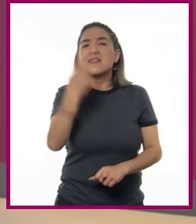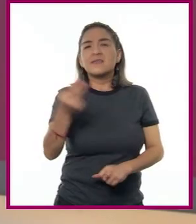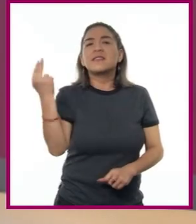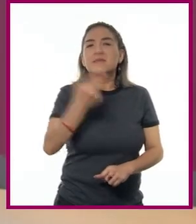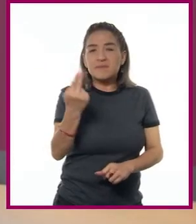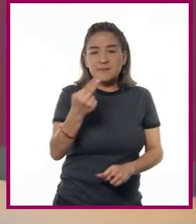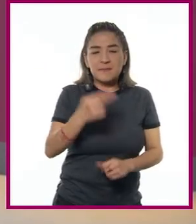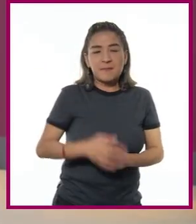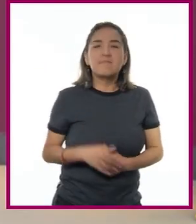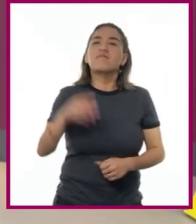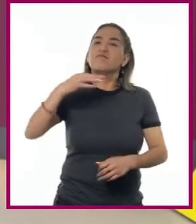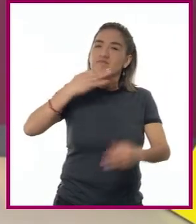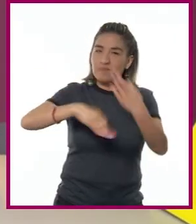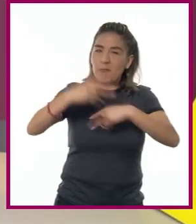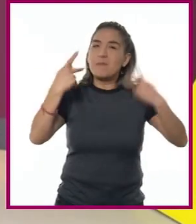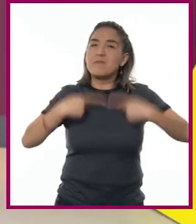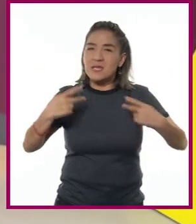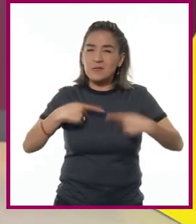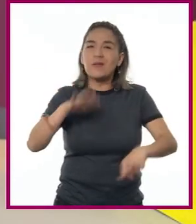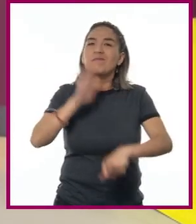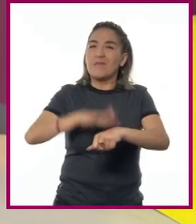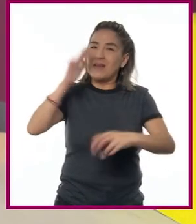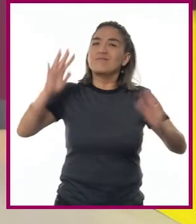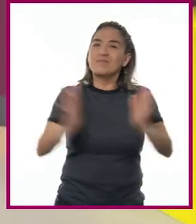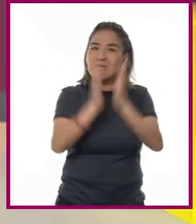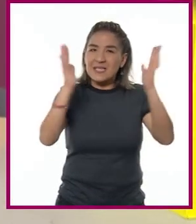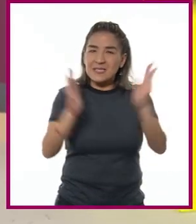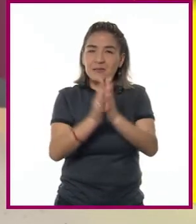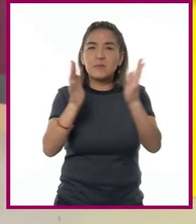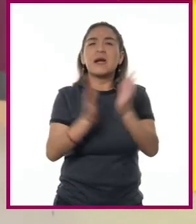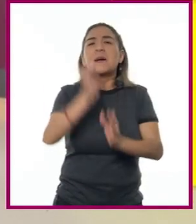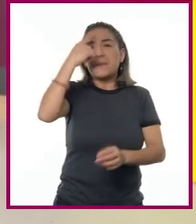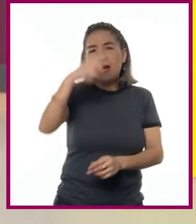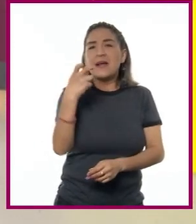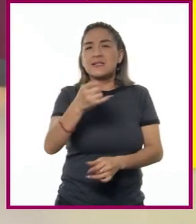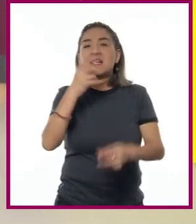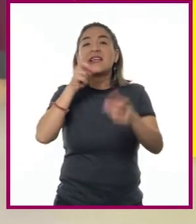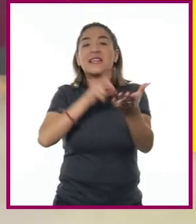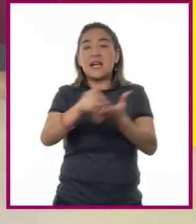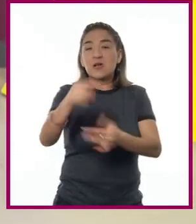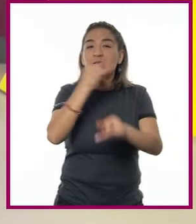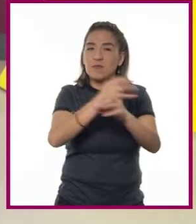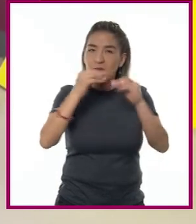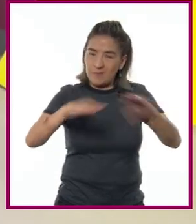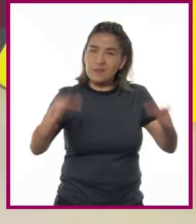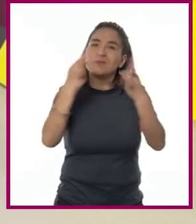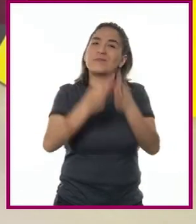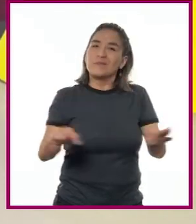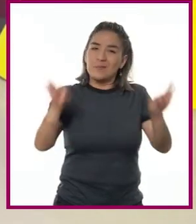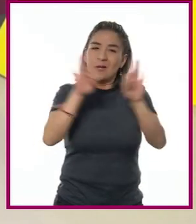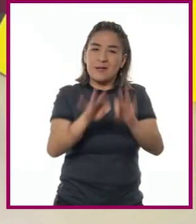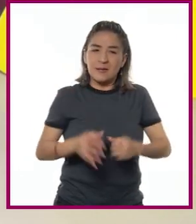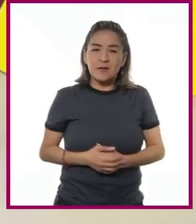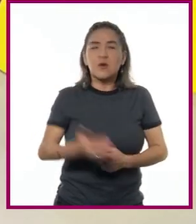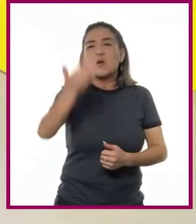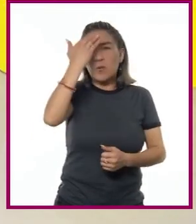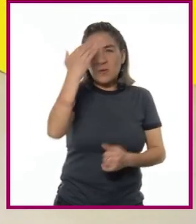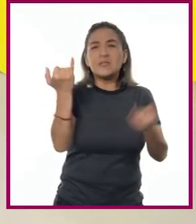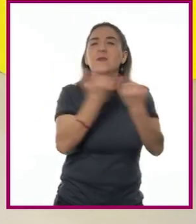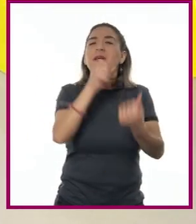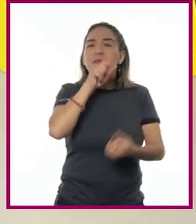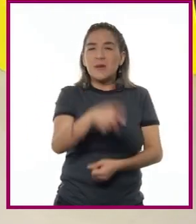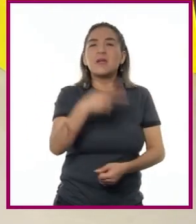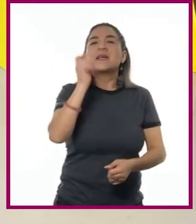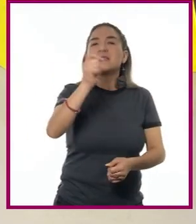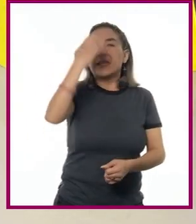requiere de una mayor participación ciudadana, por lo que el derecho a la información es importante. Conocimos también